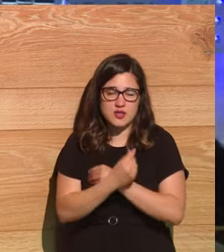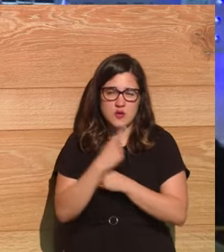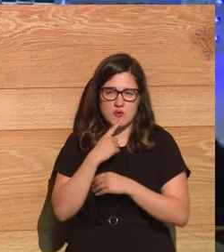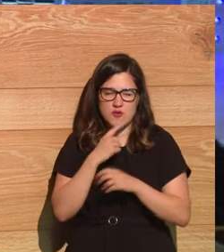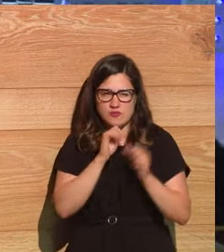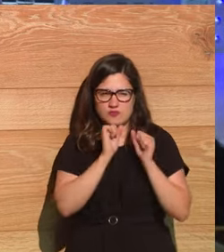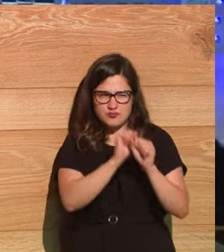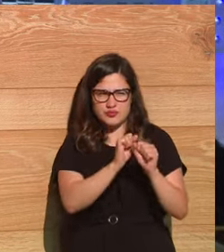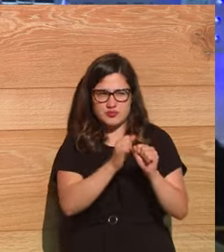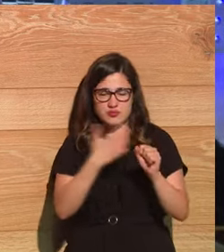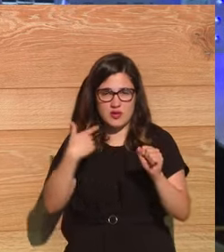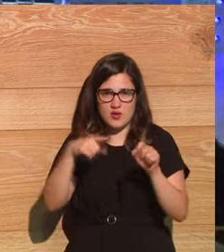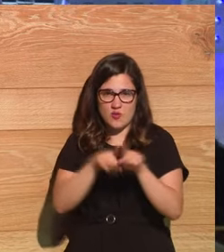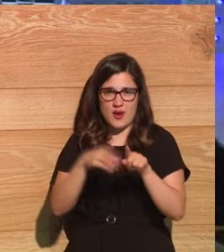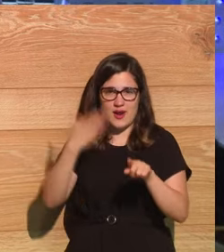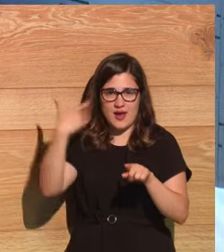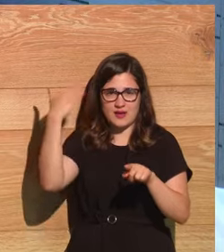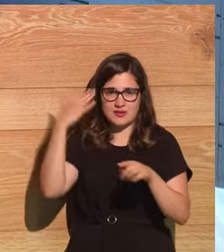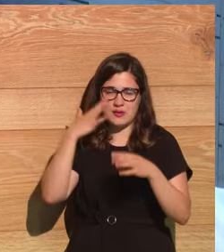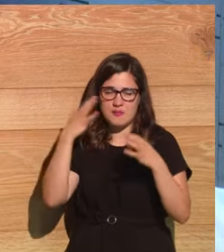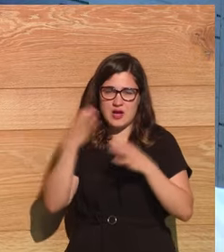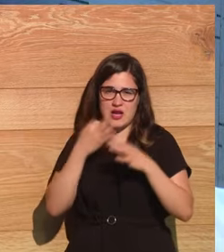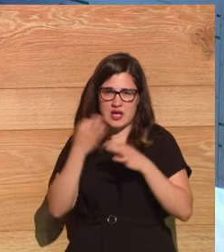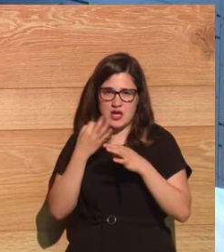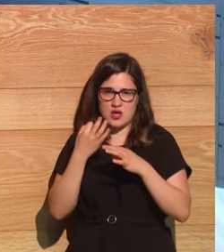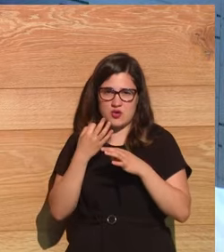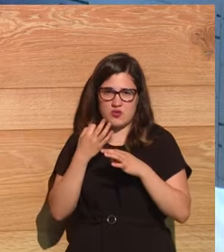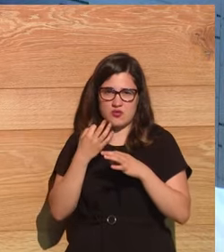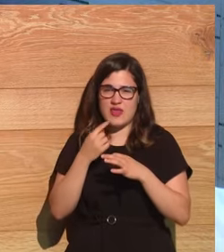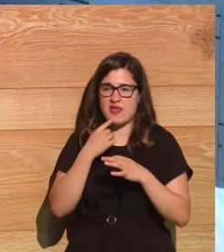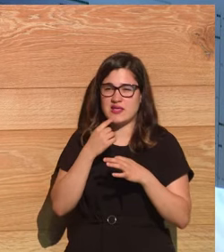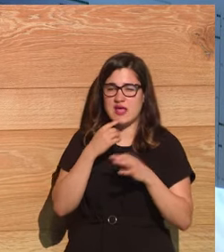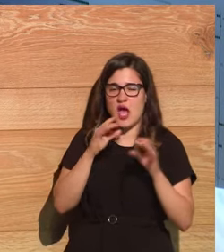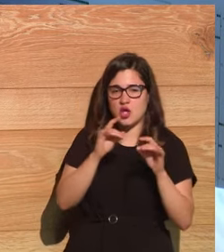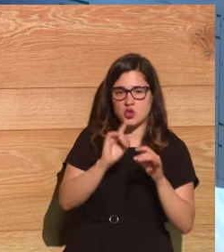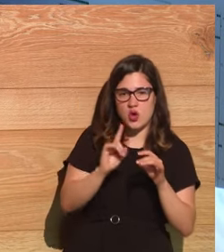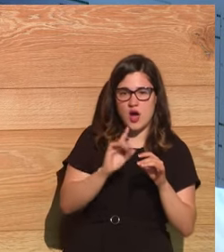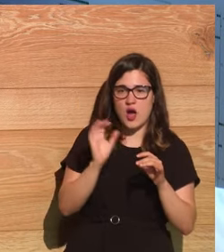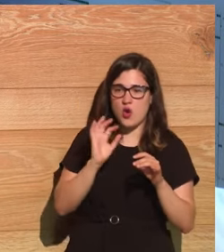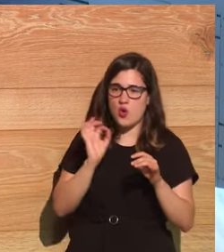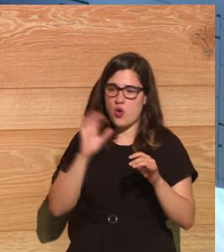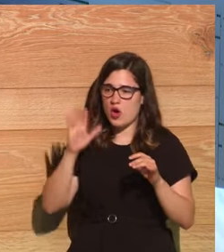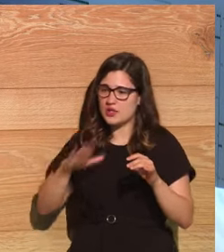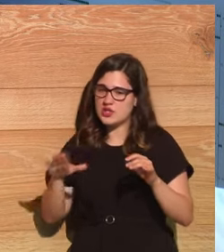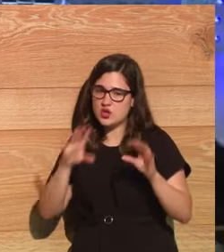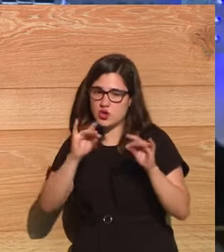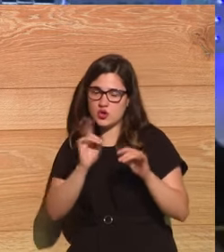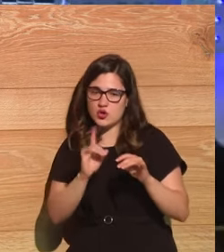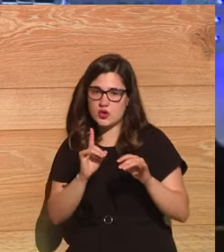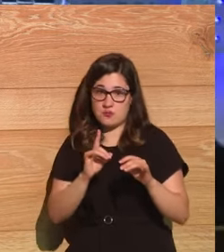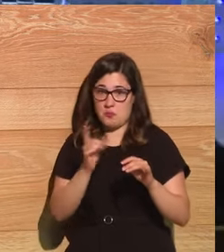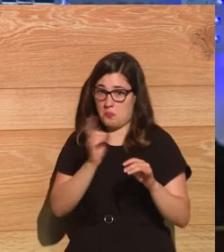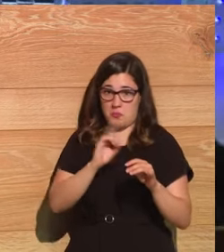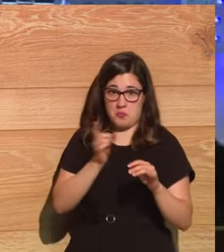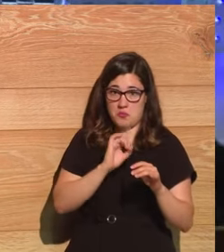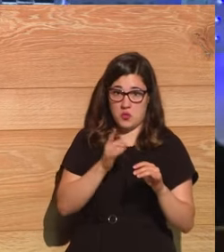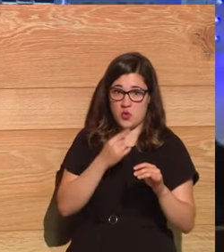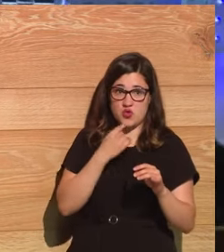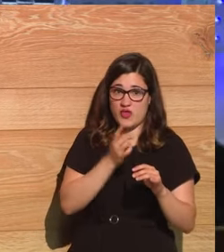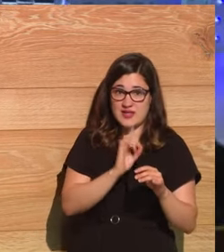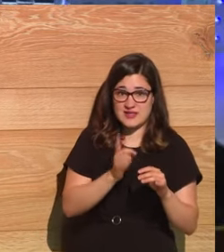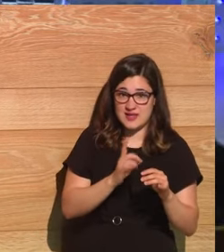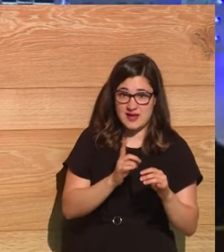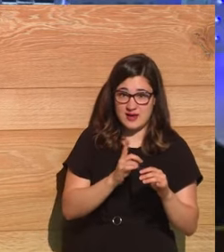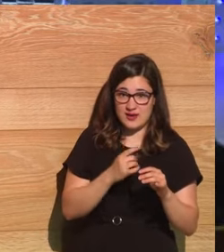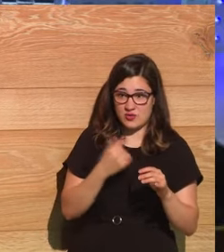estaba el peligro en el Pleistoceno. Vamos, allí no ponía no tocar o manténgase fuera del alcance de los niños. O sea, como un niño no tenga de manera natural